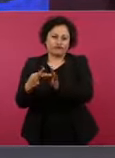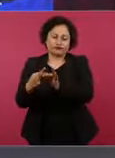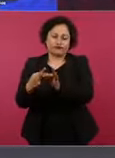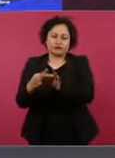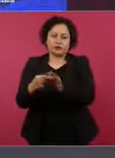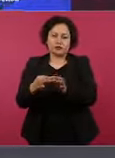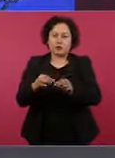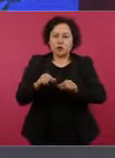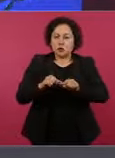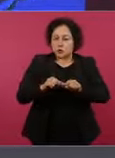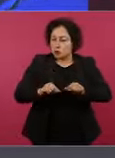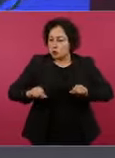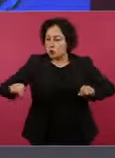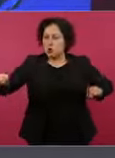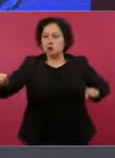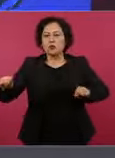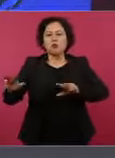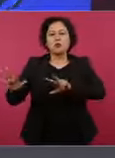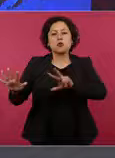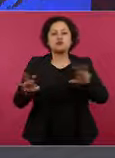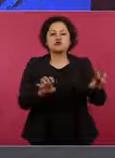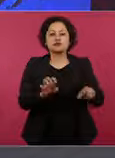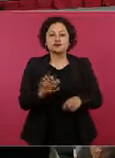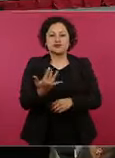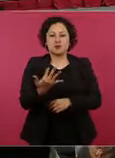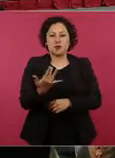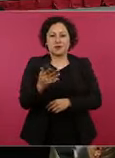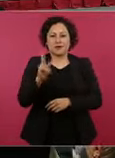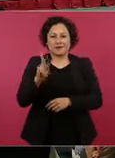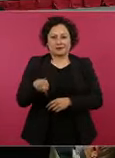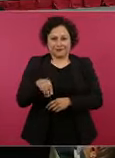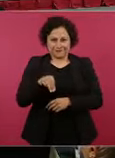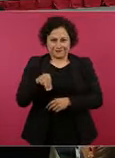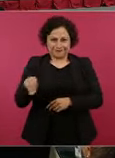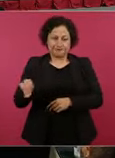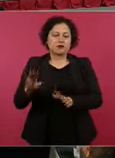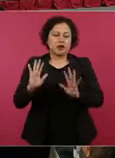850 kilómetros. Esto ya está terminado.